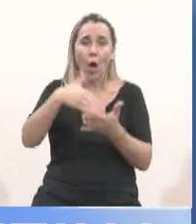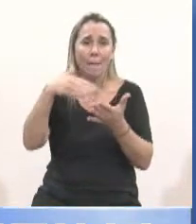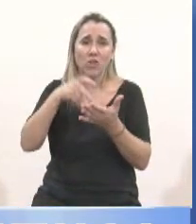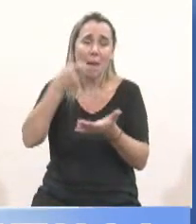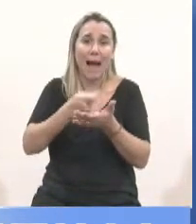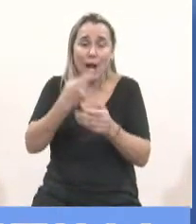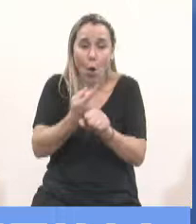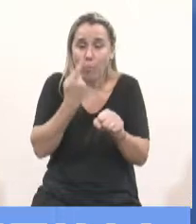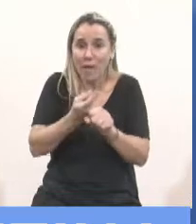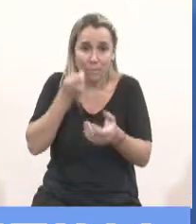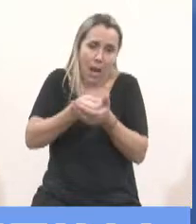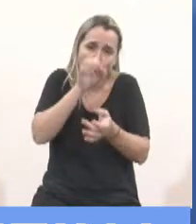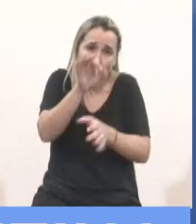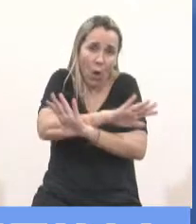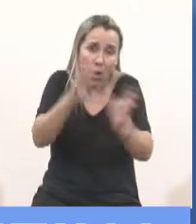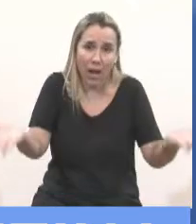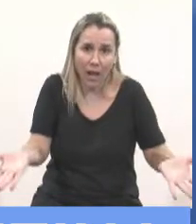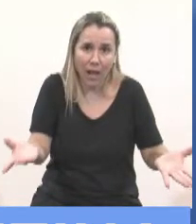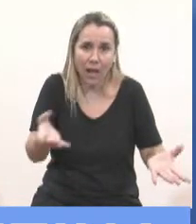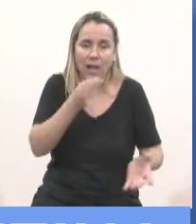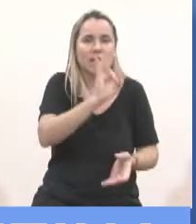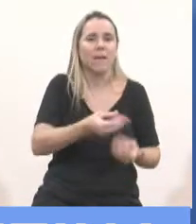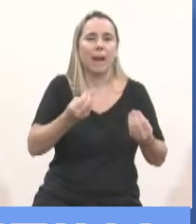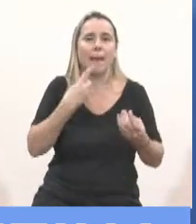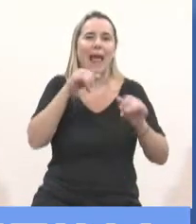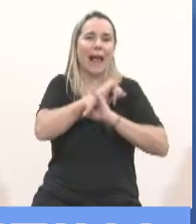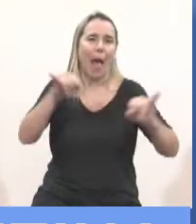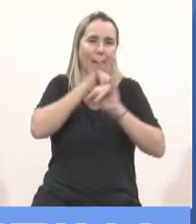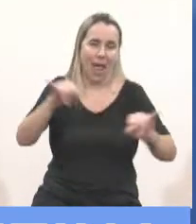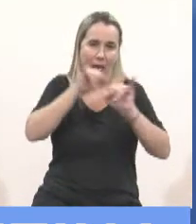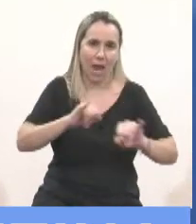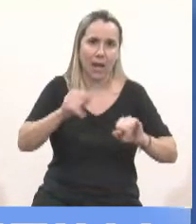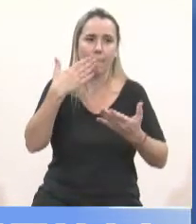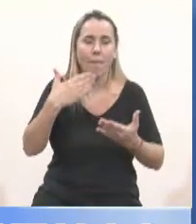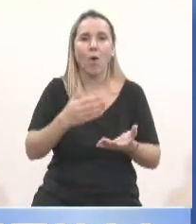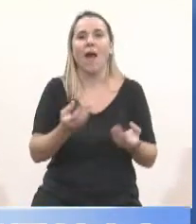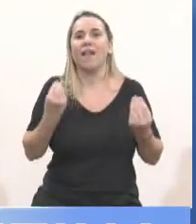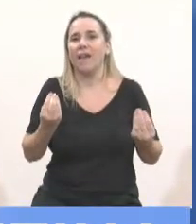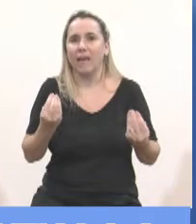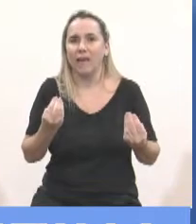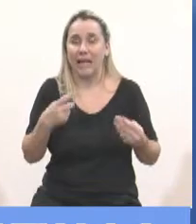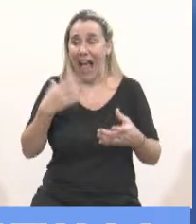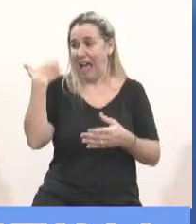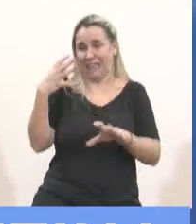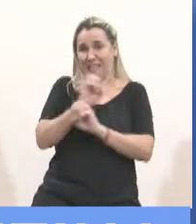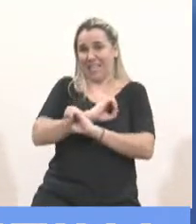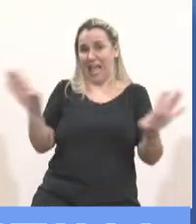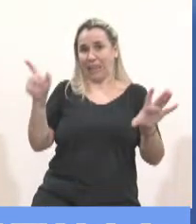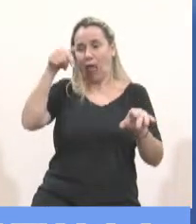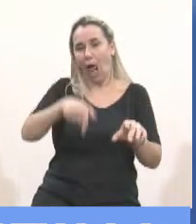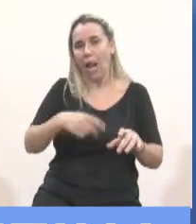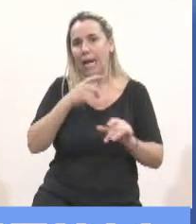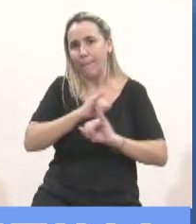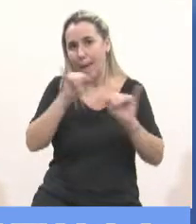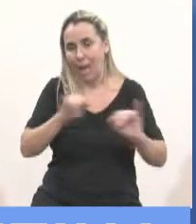poder pagar más. Pero eso lo hicieron para la campaña, para ver si podían levantar después del desastre que tuvieron.